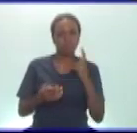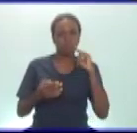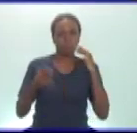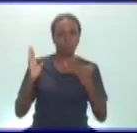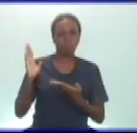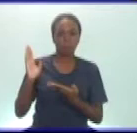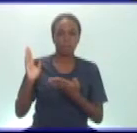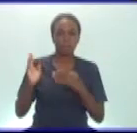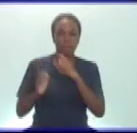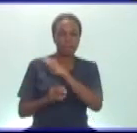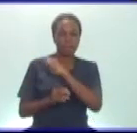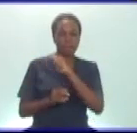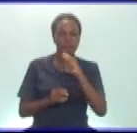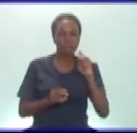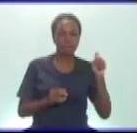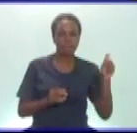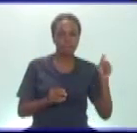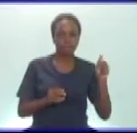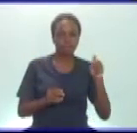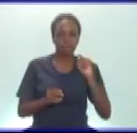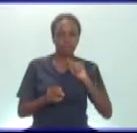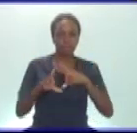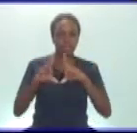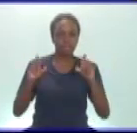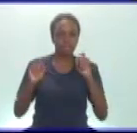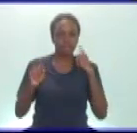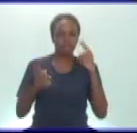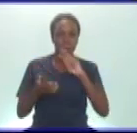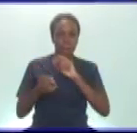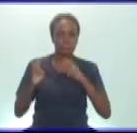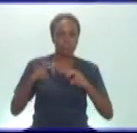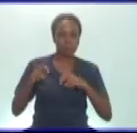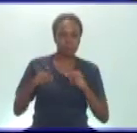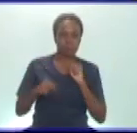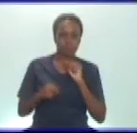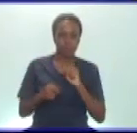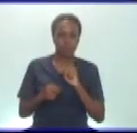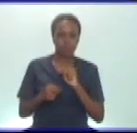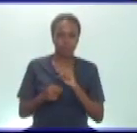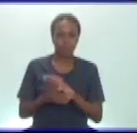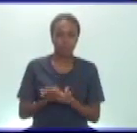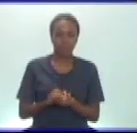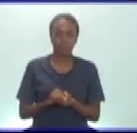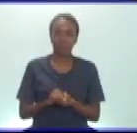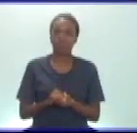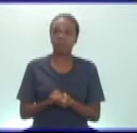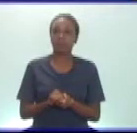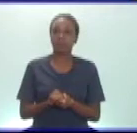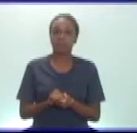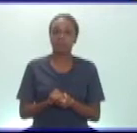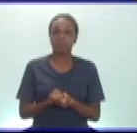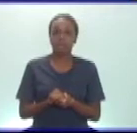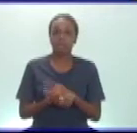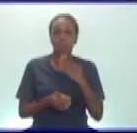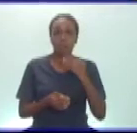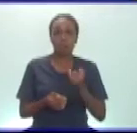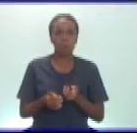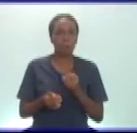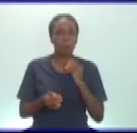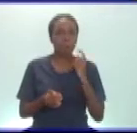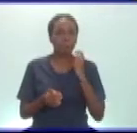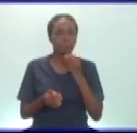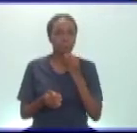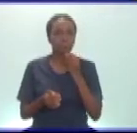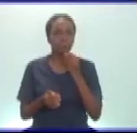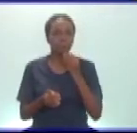la que está subrayada, que dice Troya nació de nuevo, parida por las palabras de Homero. En este caso, para usted interpretar, tiene que traducir lo que